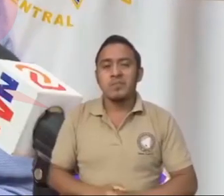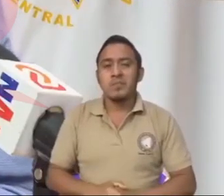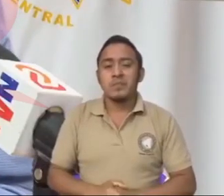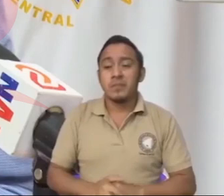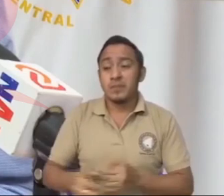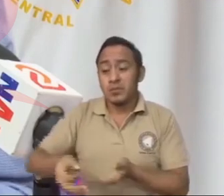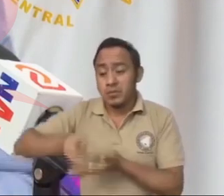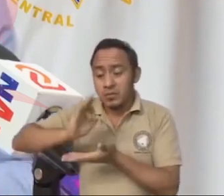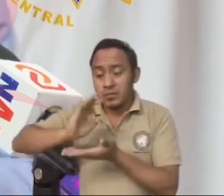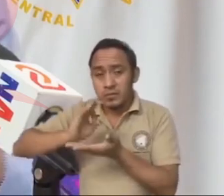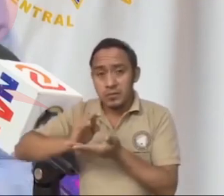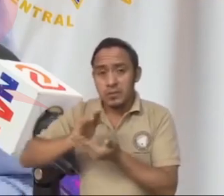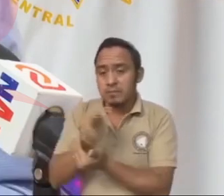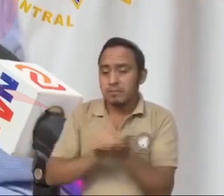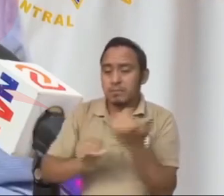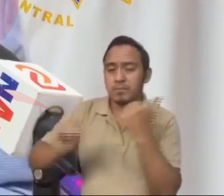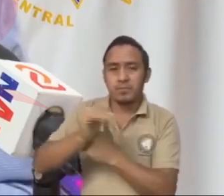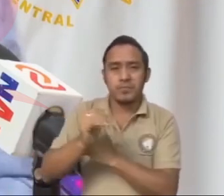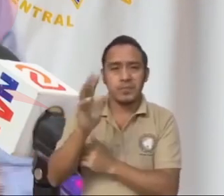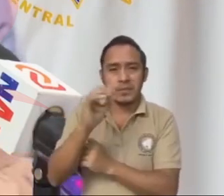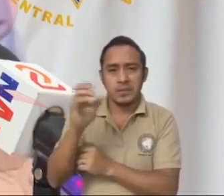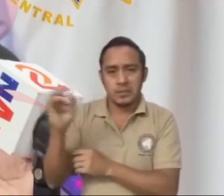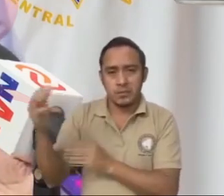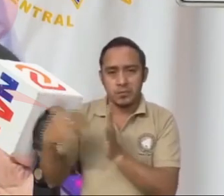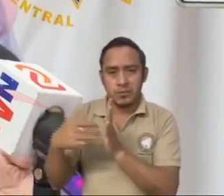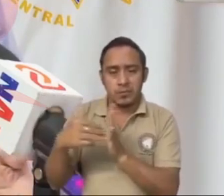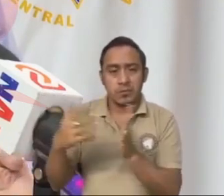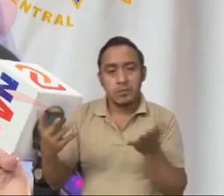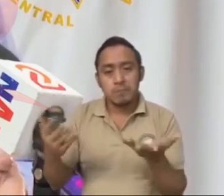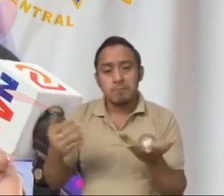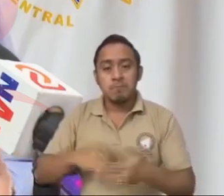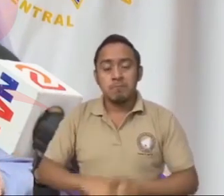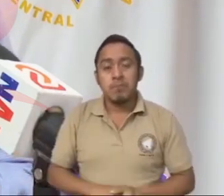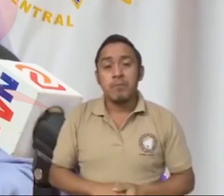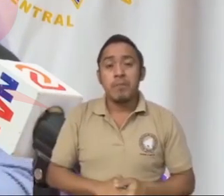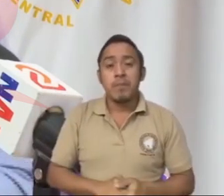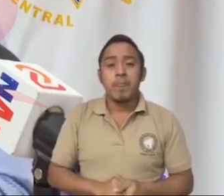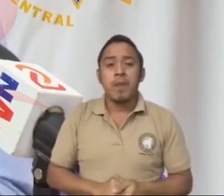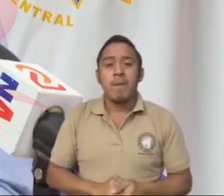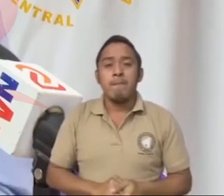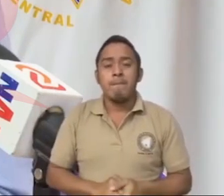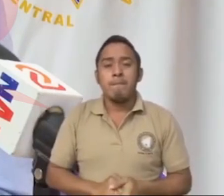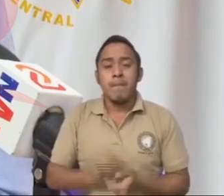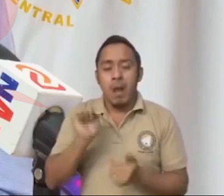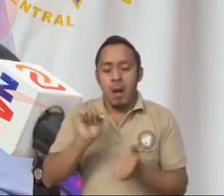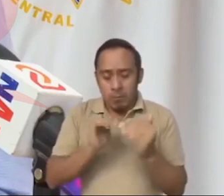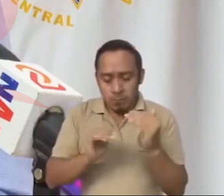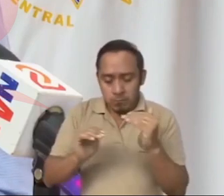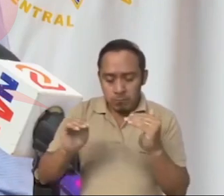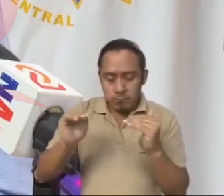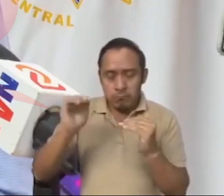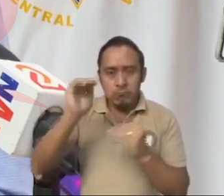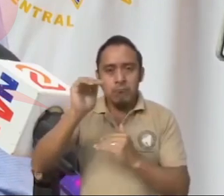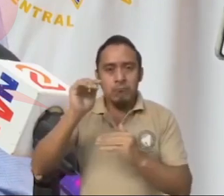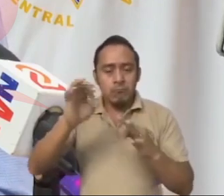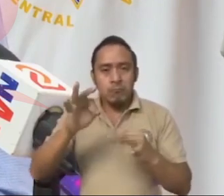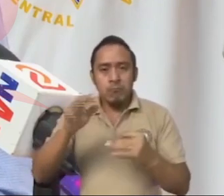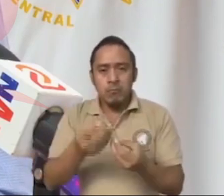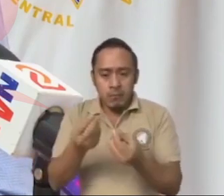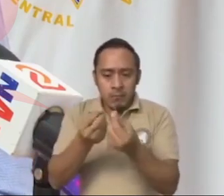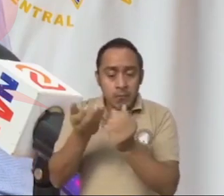alcanzó un poco más de 500 millones, es decir, está creciendo en